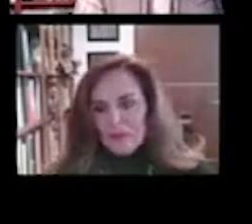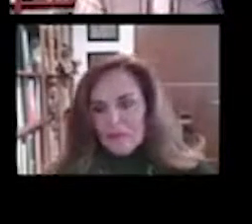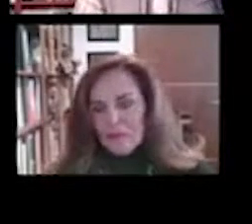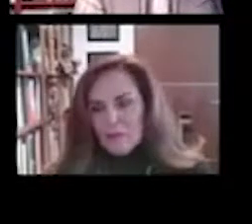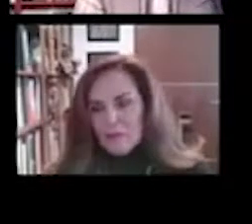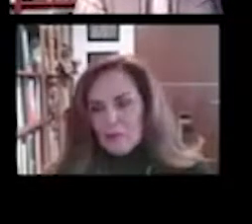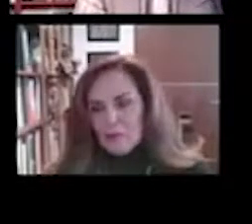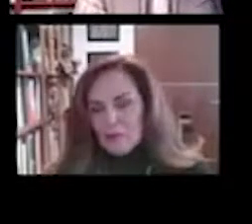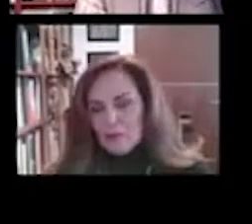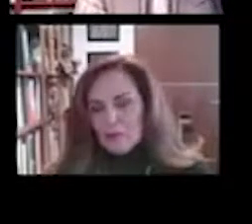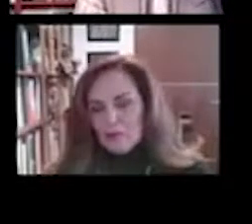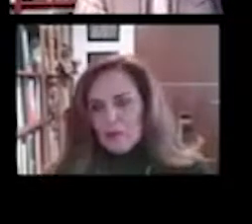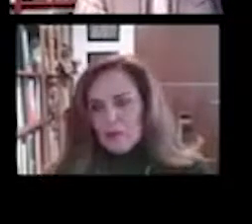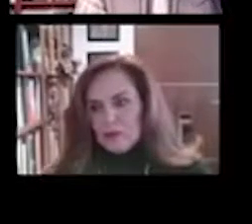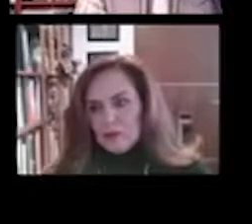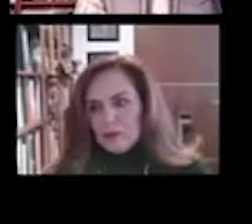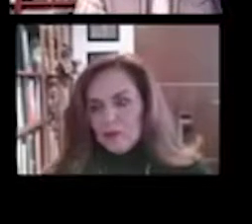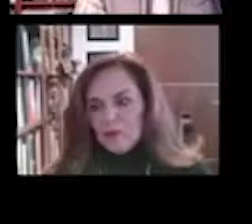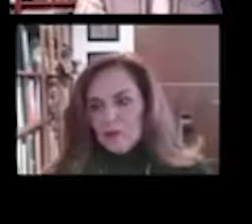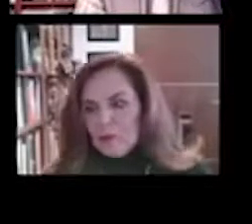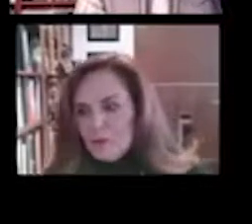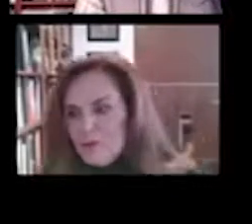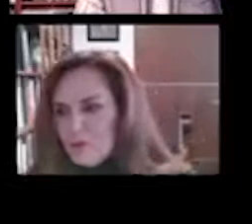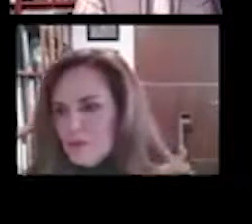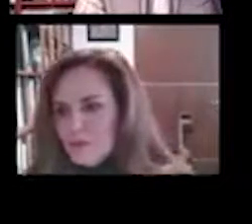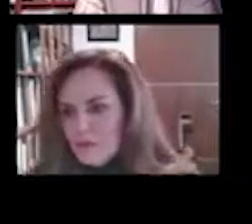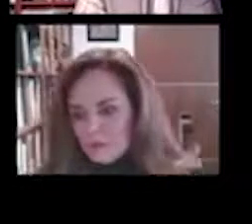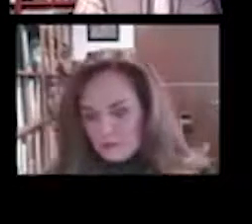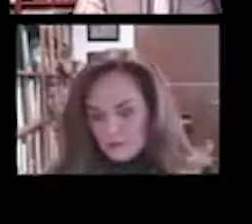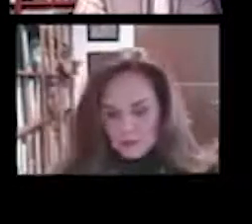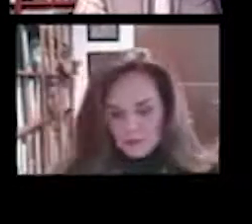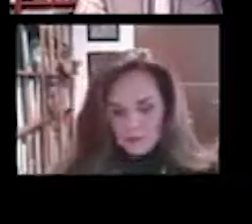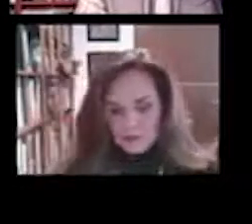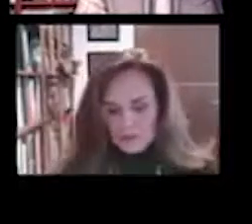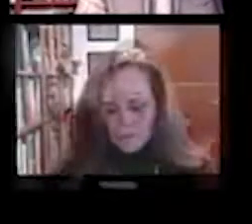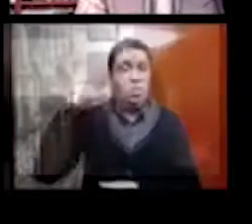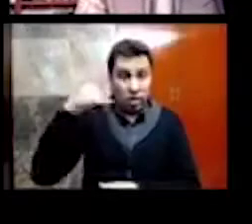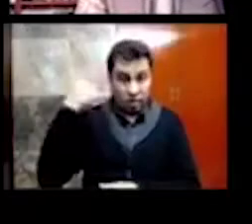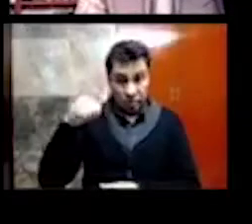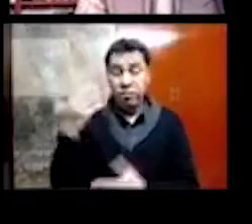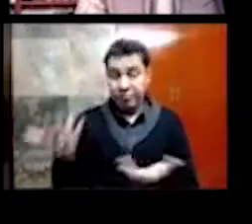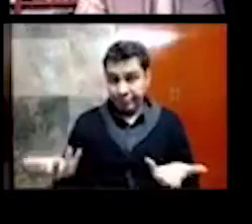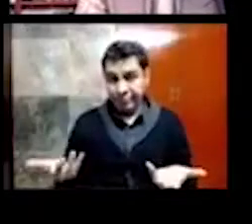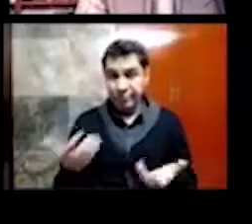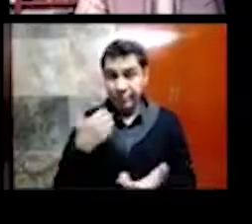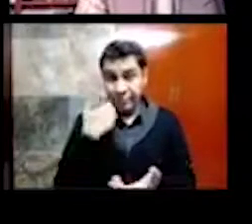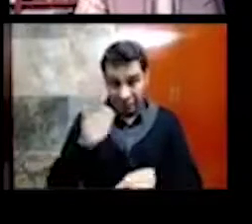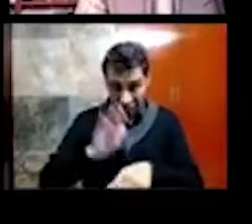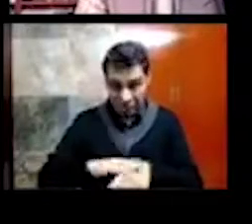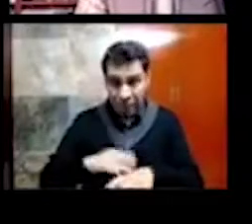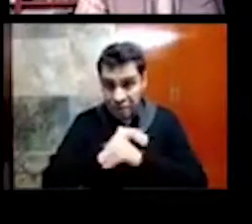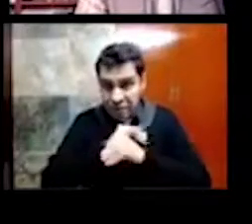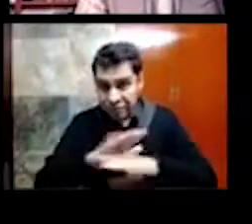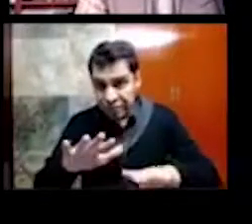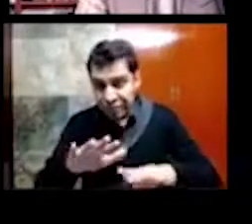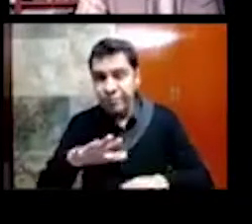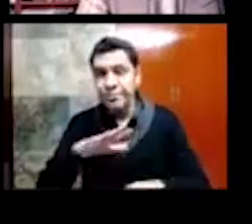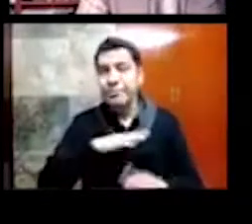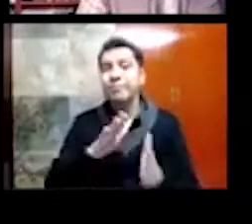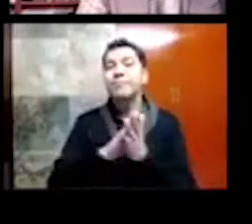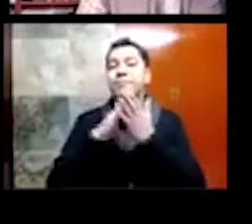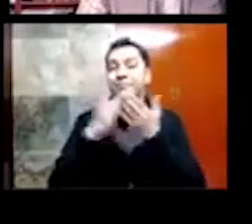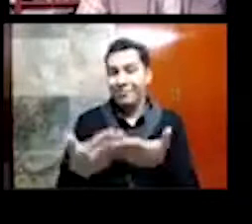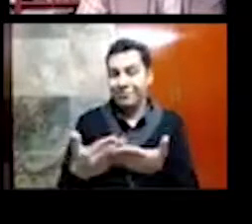importantísimo para la zona norte de Yucatán. Entonces, bueno, tiene que ver un poco de esto. Si quiere más información, hay un texto de don